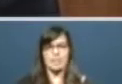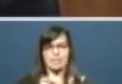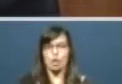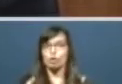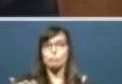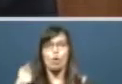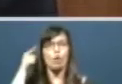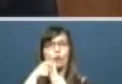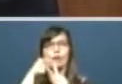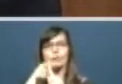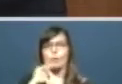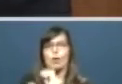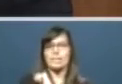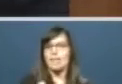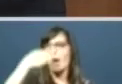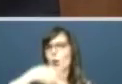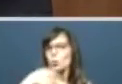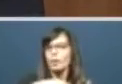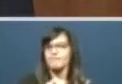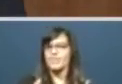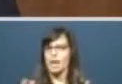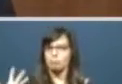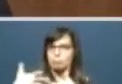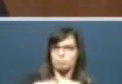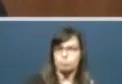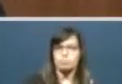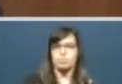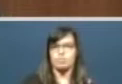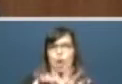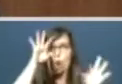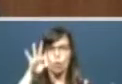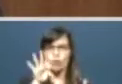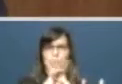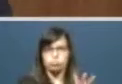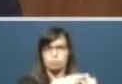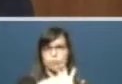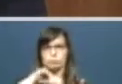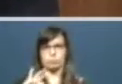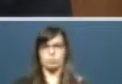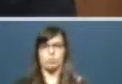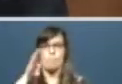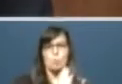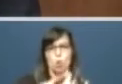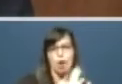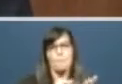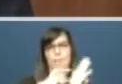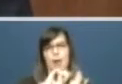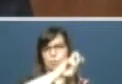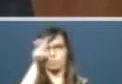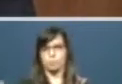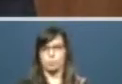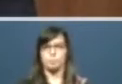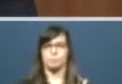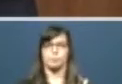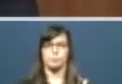con voluntad de integrar y dar coherencia a los distintos planes y programas sectoriales señorías